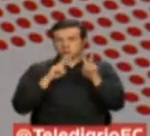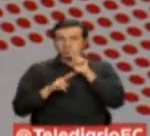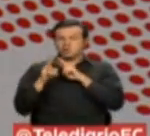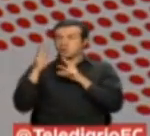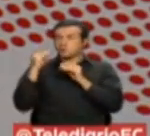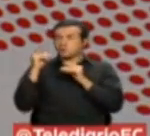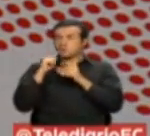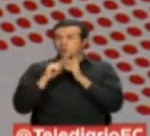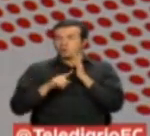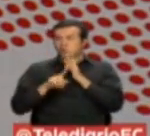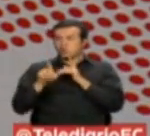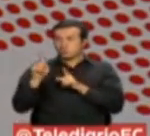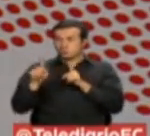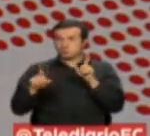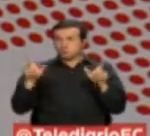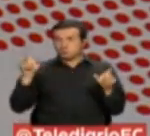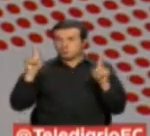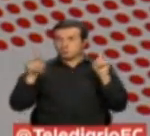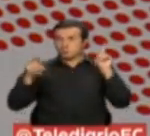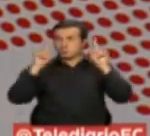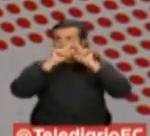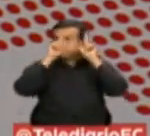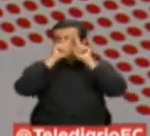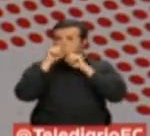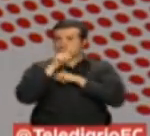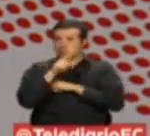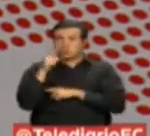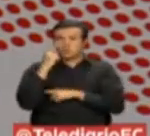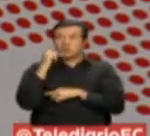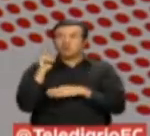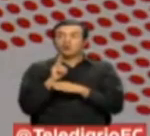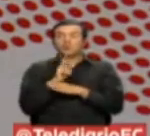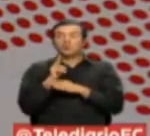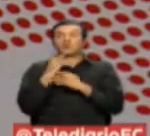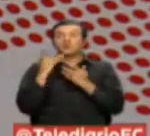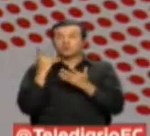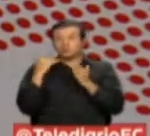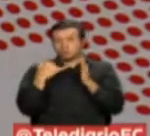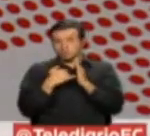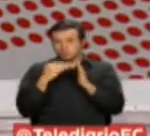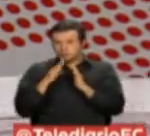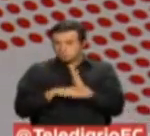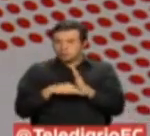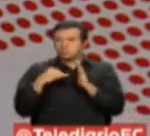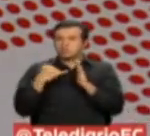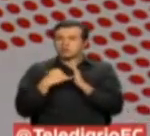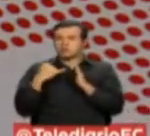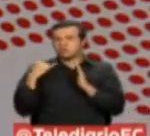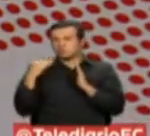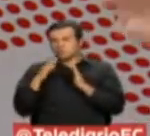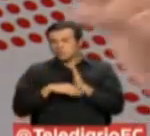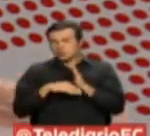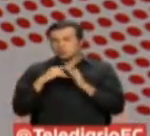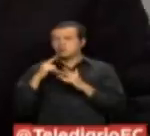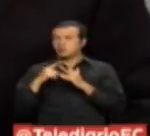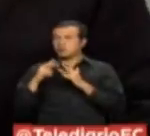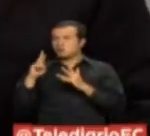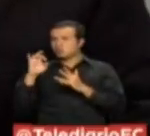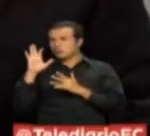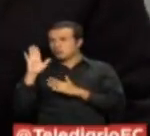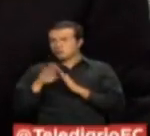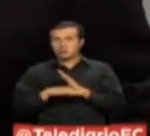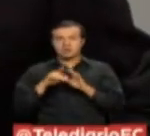muchos supuestos clientes de estas empresas han utilizado o han bajado sus impuestos, tanto en el impuesto a valor agregado como en el impuesto a la renta. Ahora, las